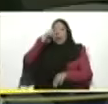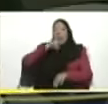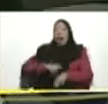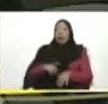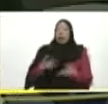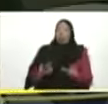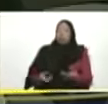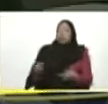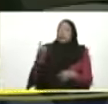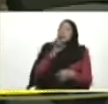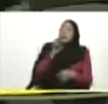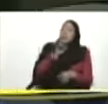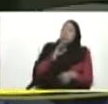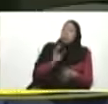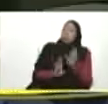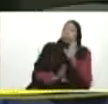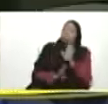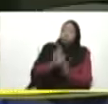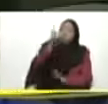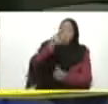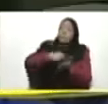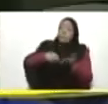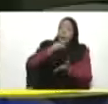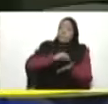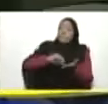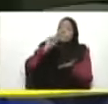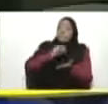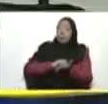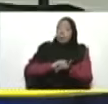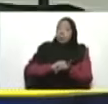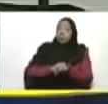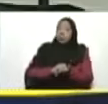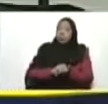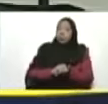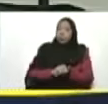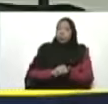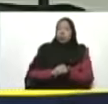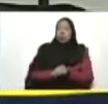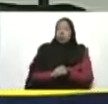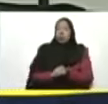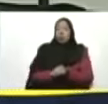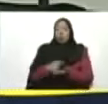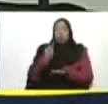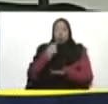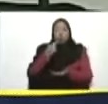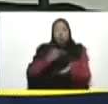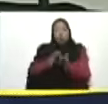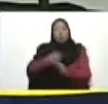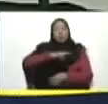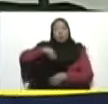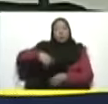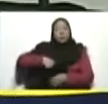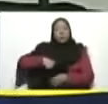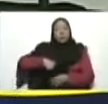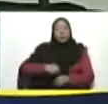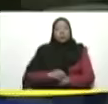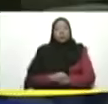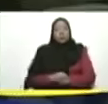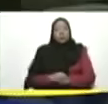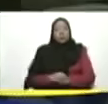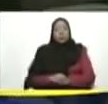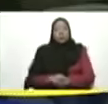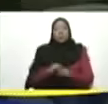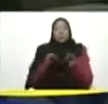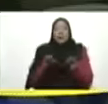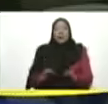dispara, anótalo, lo digo como profeta que soy, se dispara